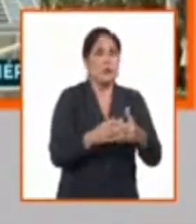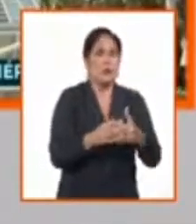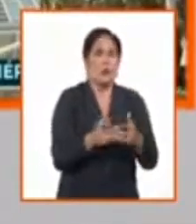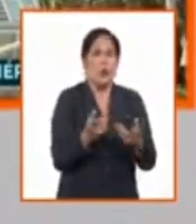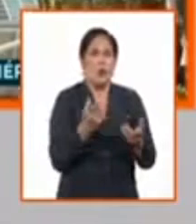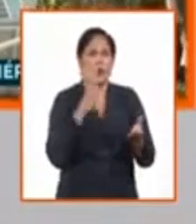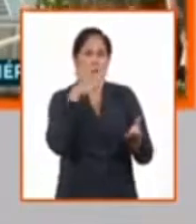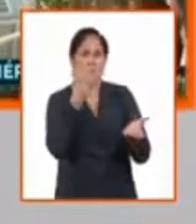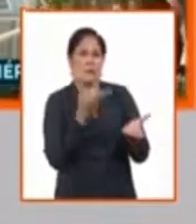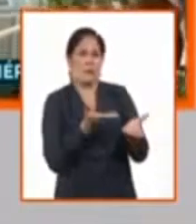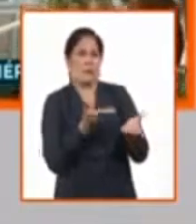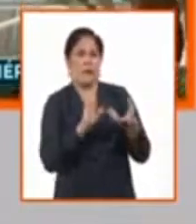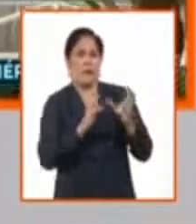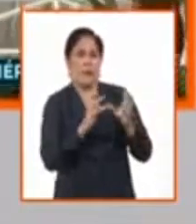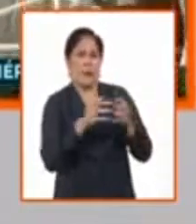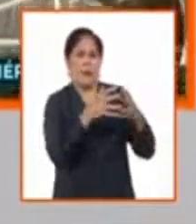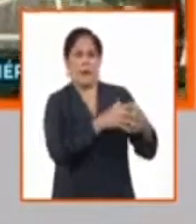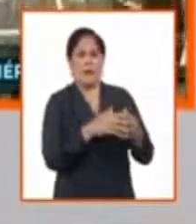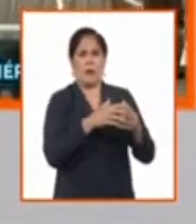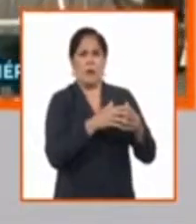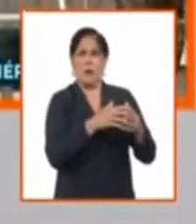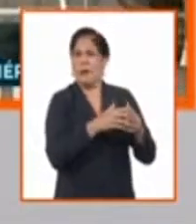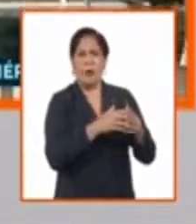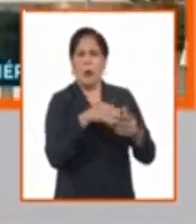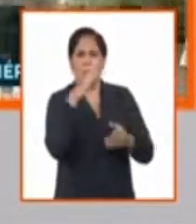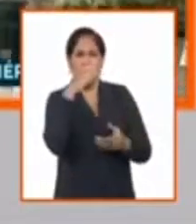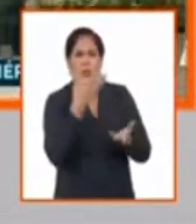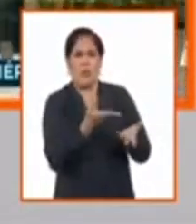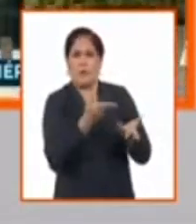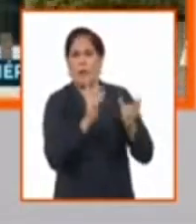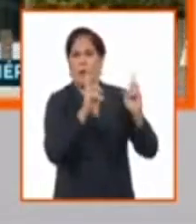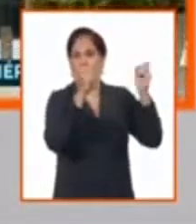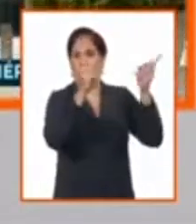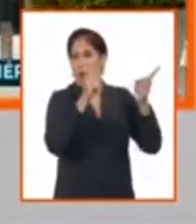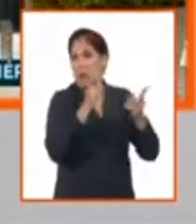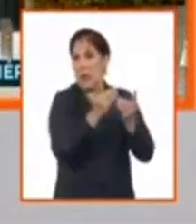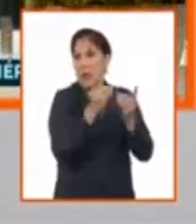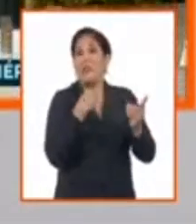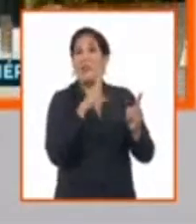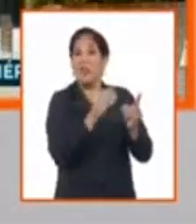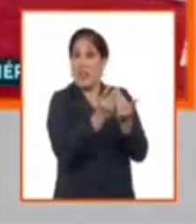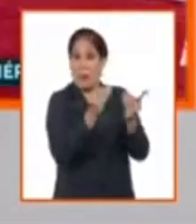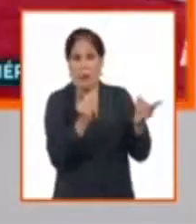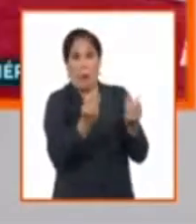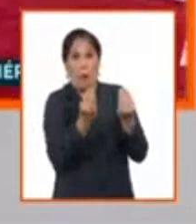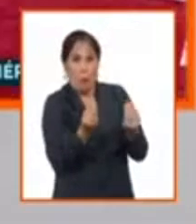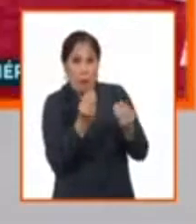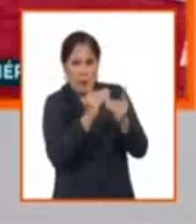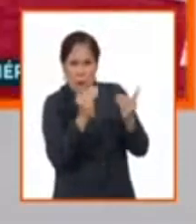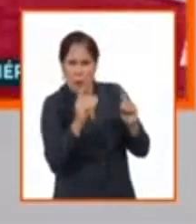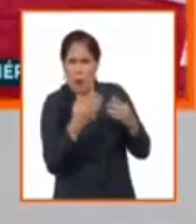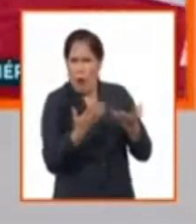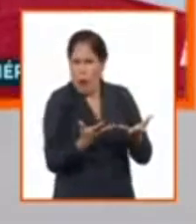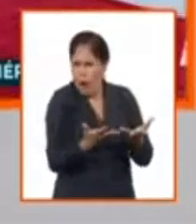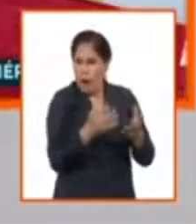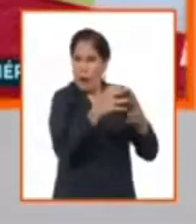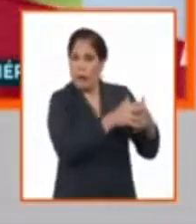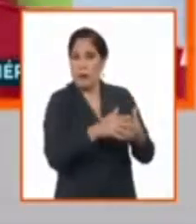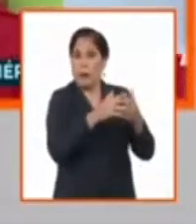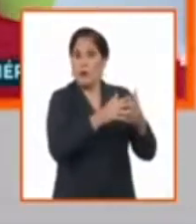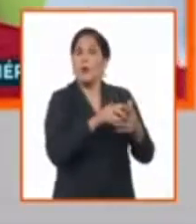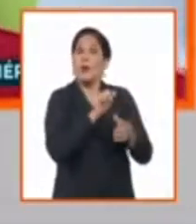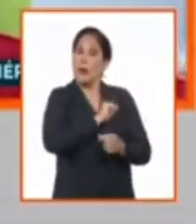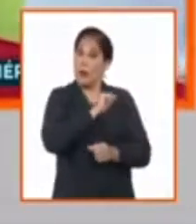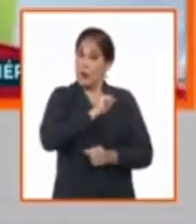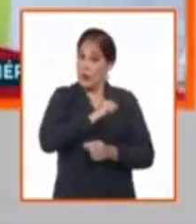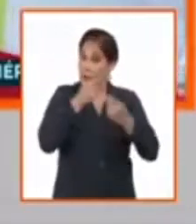tiene la política de eeuu hacia hacia la región porque ahí lo veíamos por ejemplo cuáles son las matrices que eeuu ha intentado